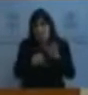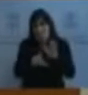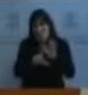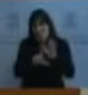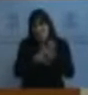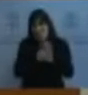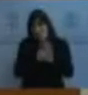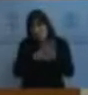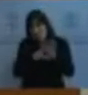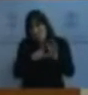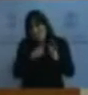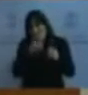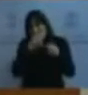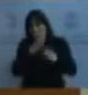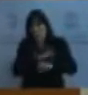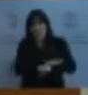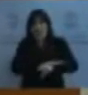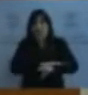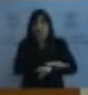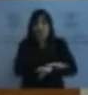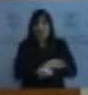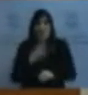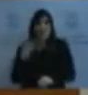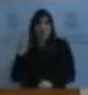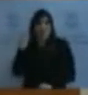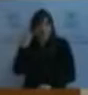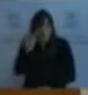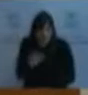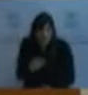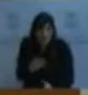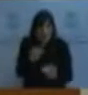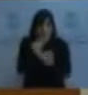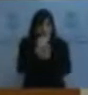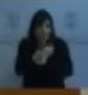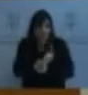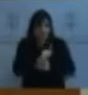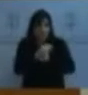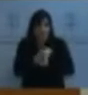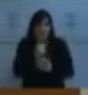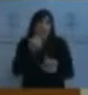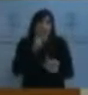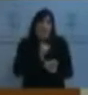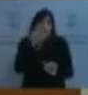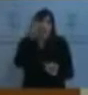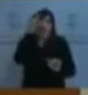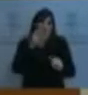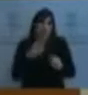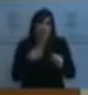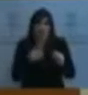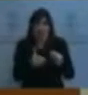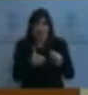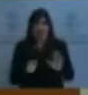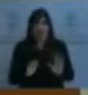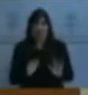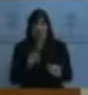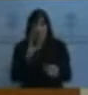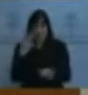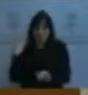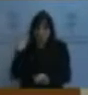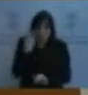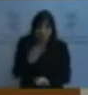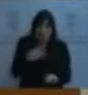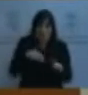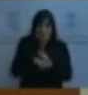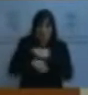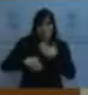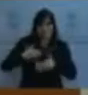cuatro años, esperemos que esté entrando en la recta final, y ojalá que así sea, cuatro años tramitándose en sede parlamentaria. Y le voy a